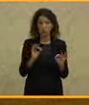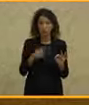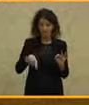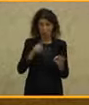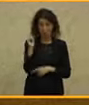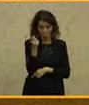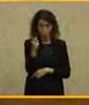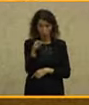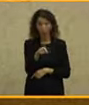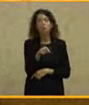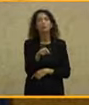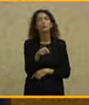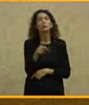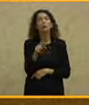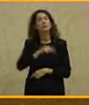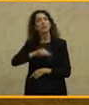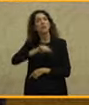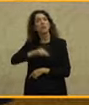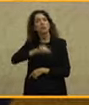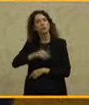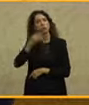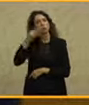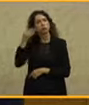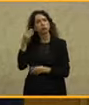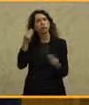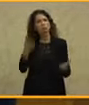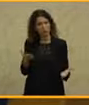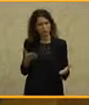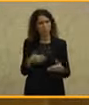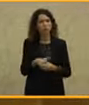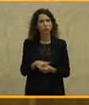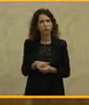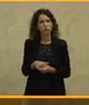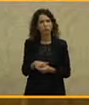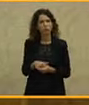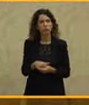cuales yo me siento muy orgulloso.